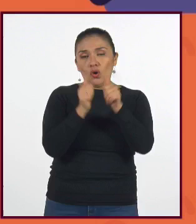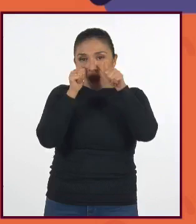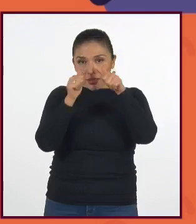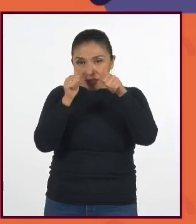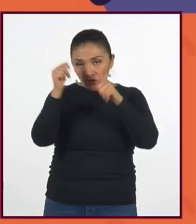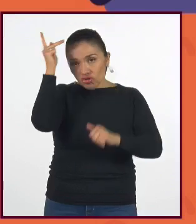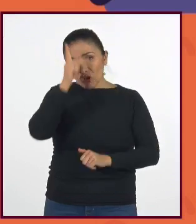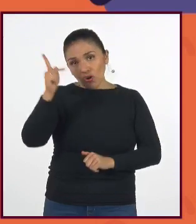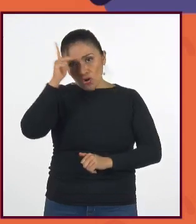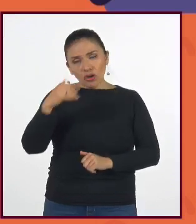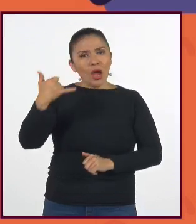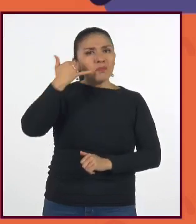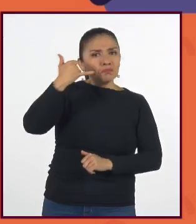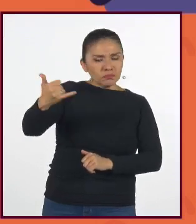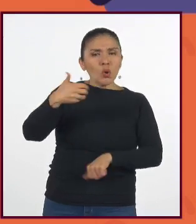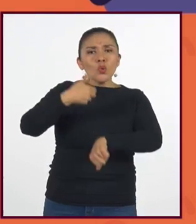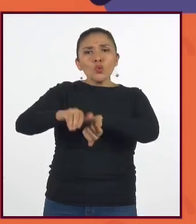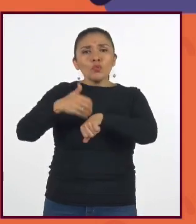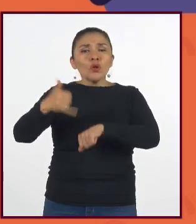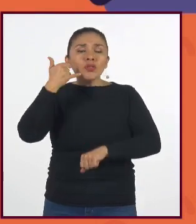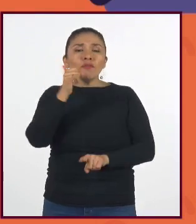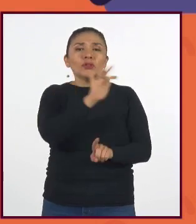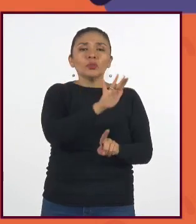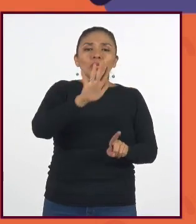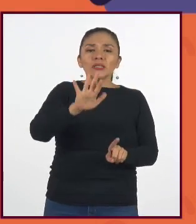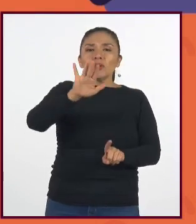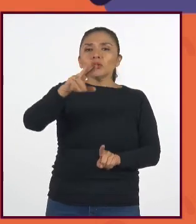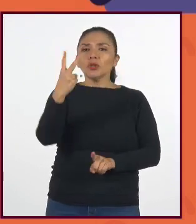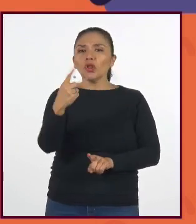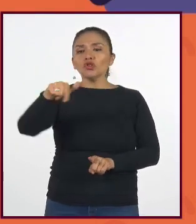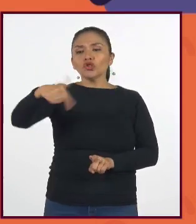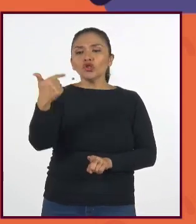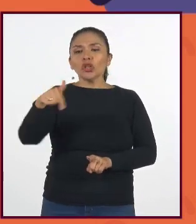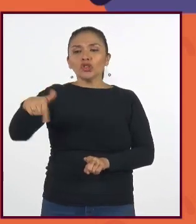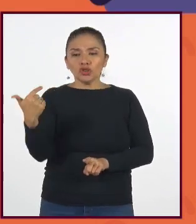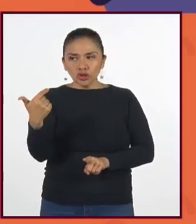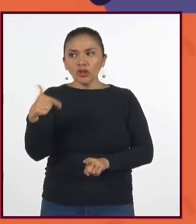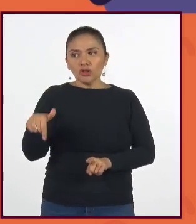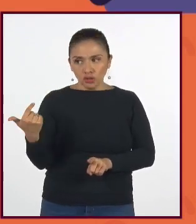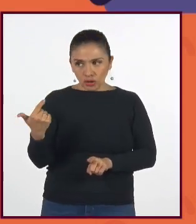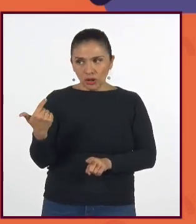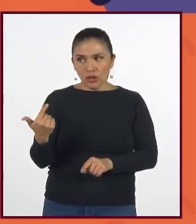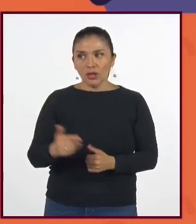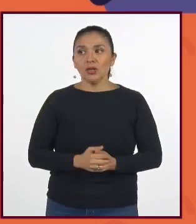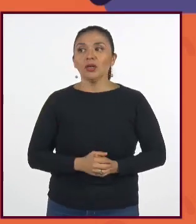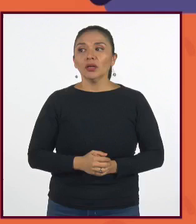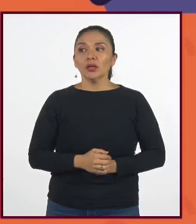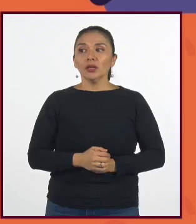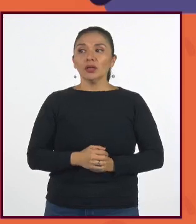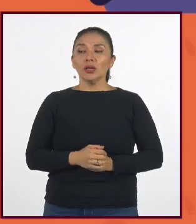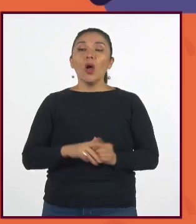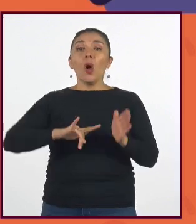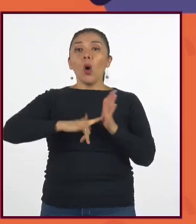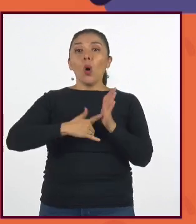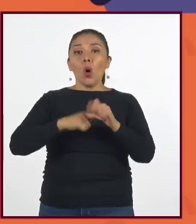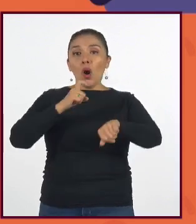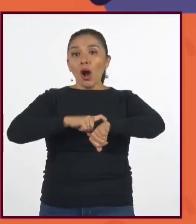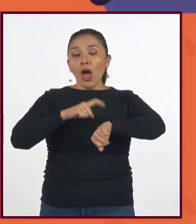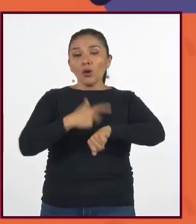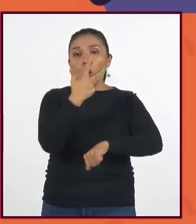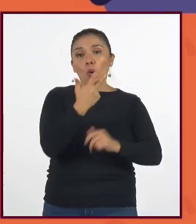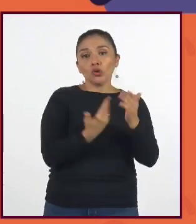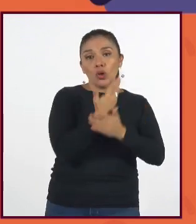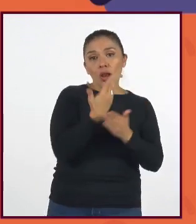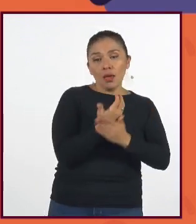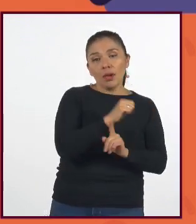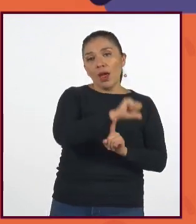línea, el número de teléfono es 55 52 12 12 12. El horario es de 8 de la mañana a 10